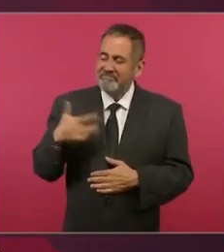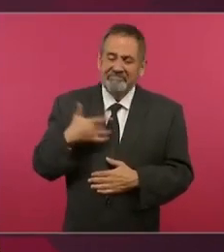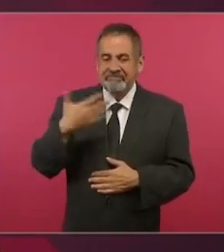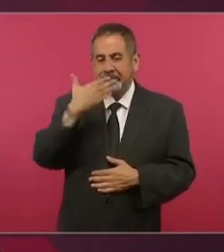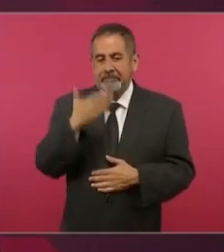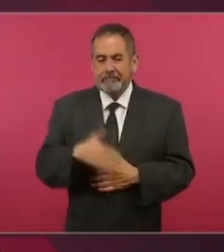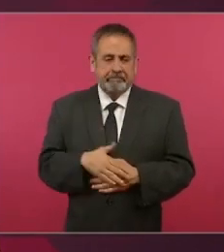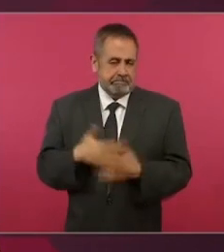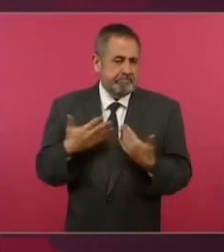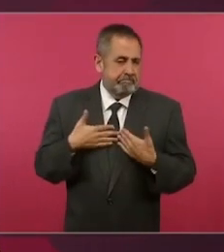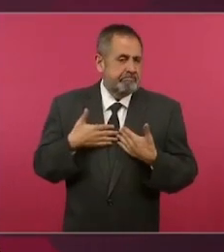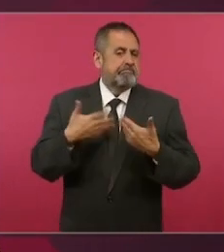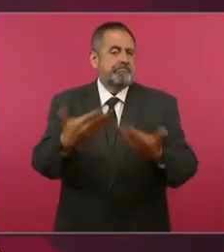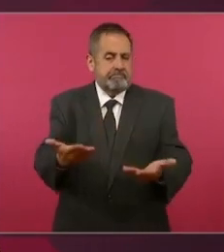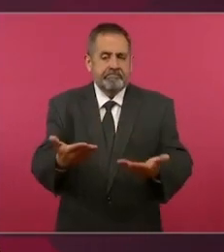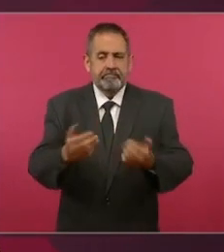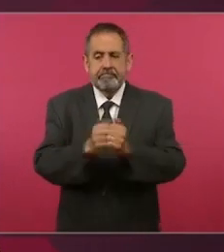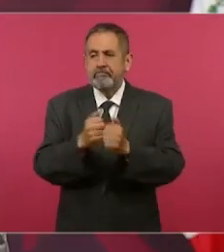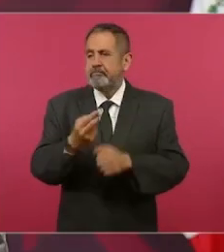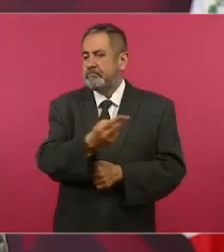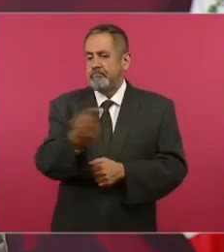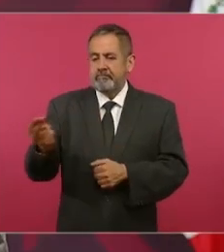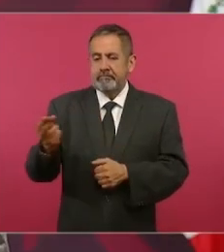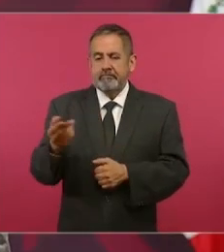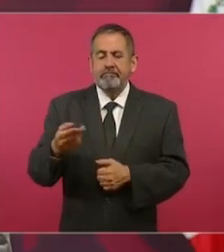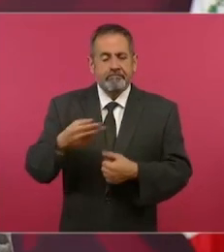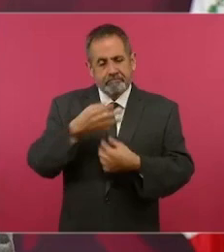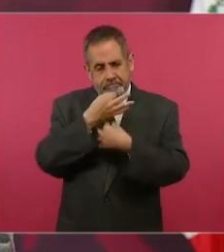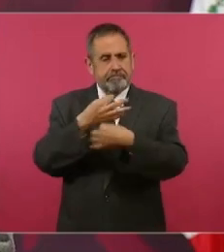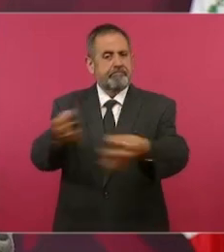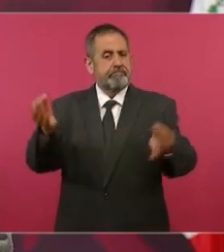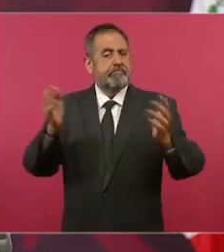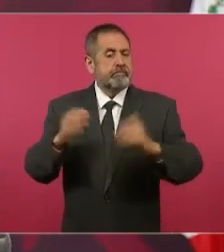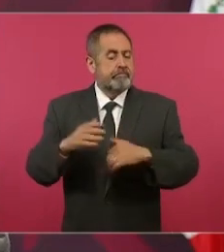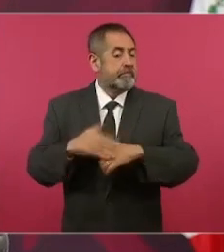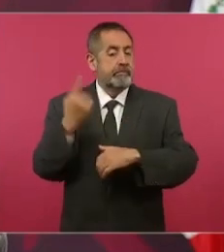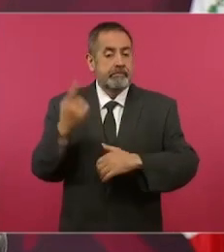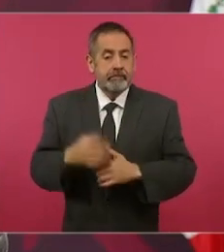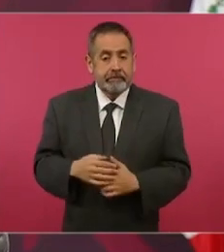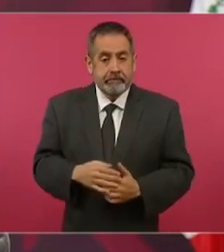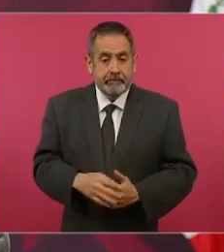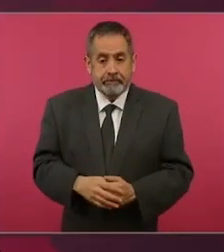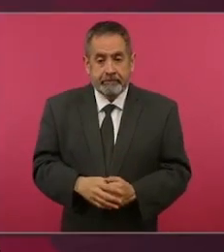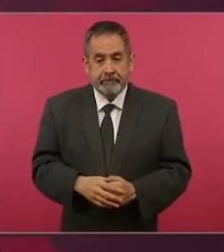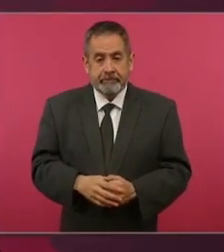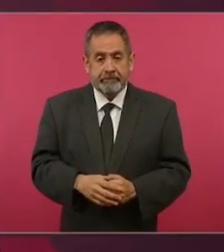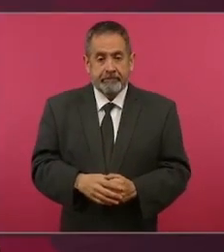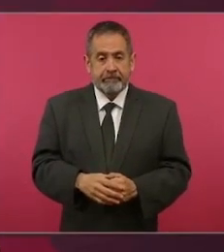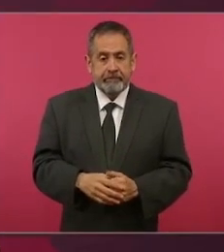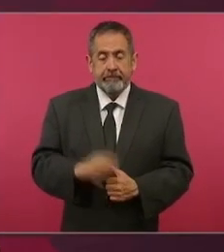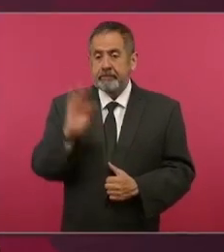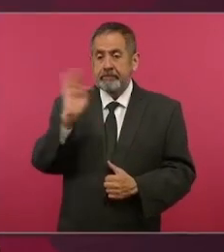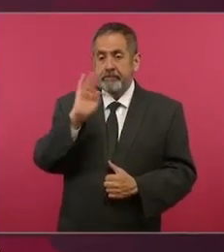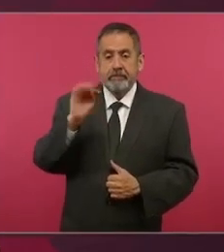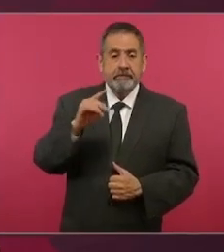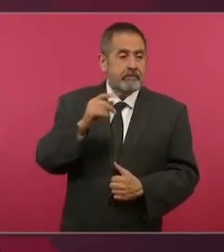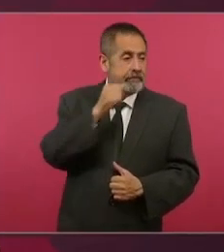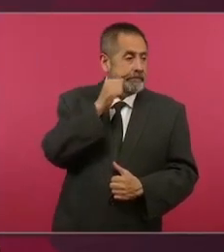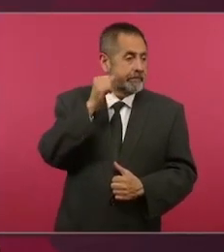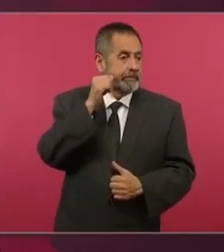lo quiero compartir con ustedes porque a lo mejor no se